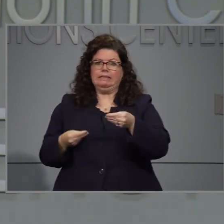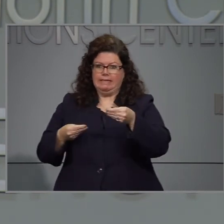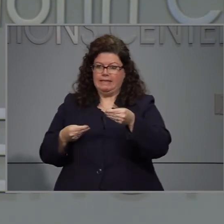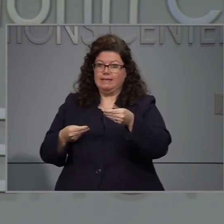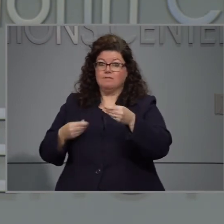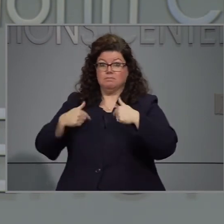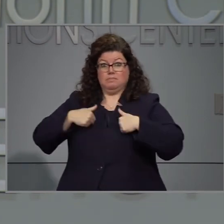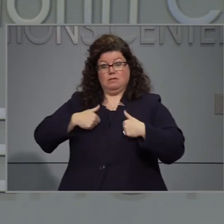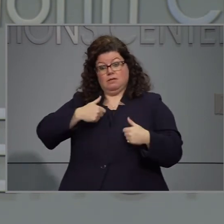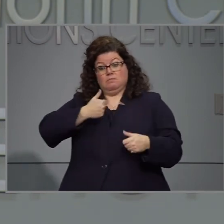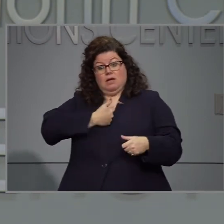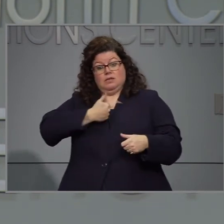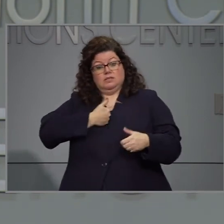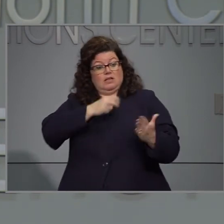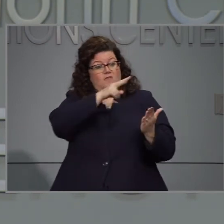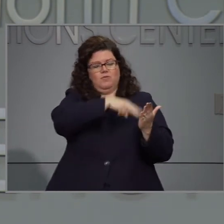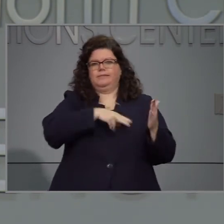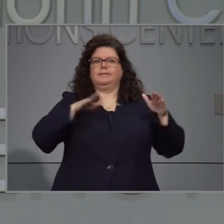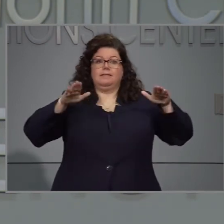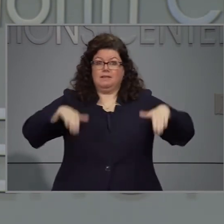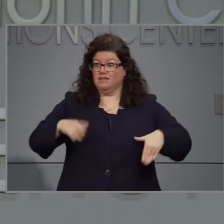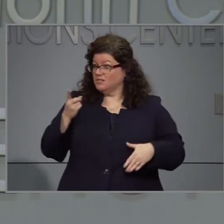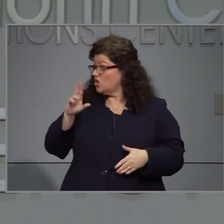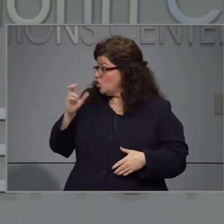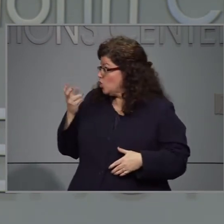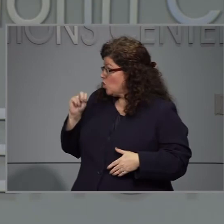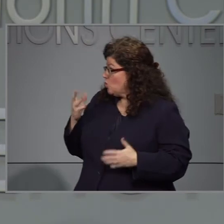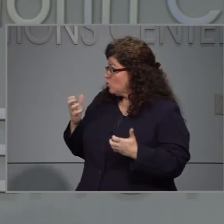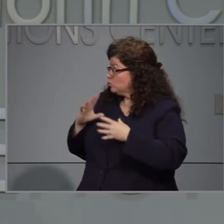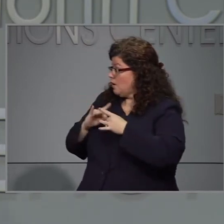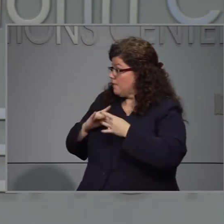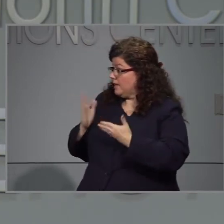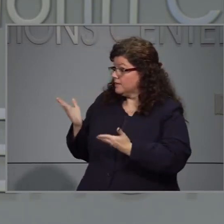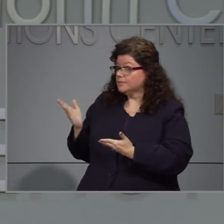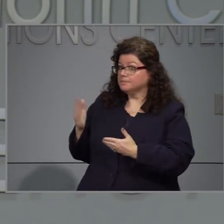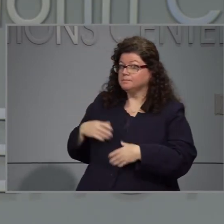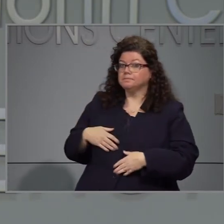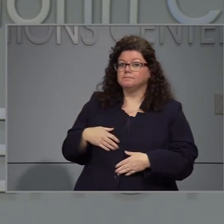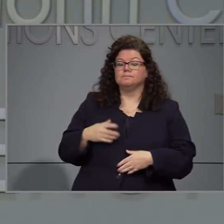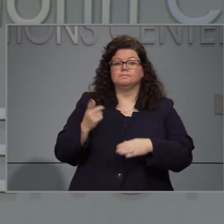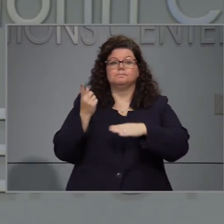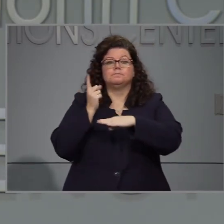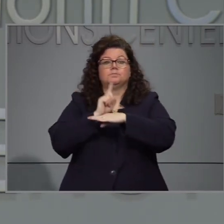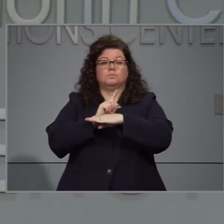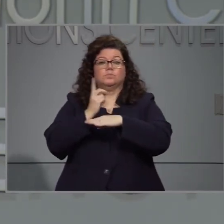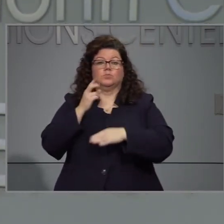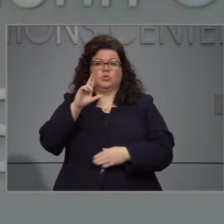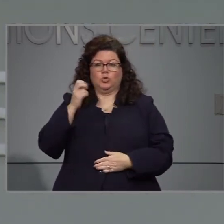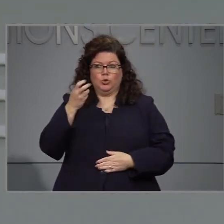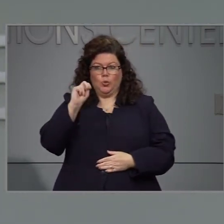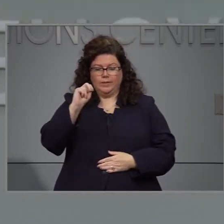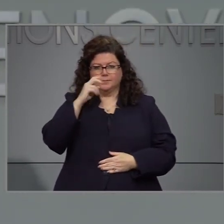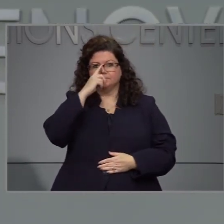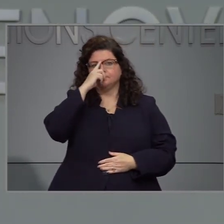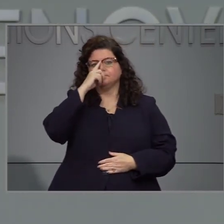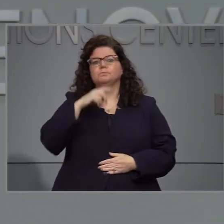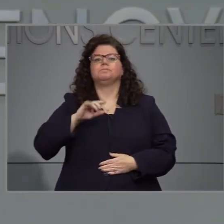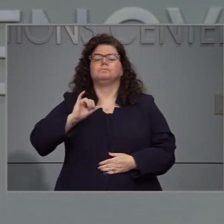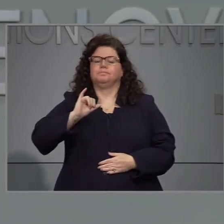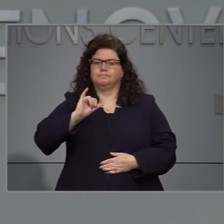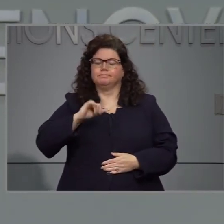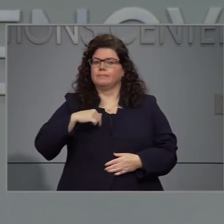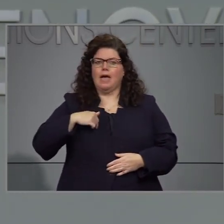Servicios Humanos ha recibido esta propuesta. Yo personalmente no la he recibido. Así es que, doctora